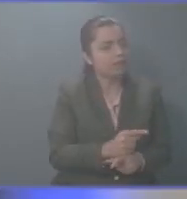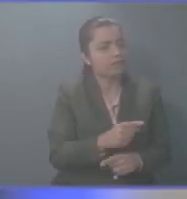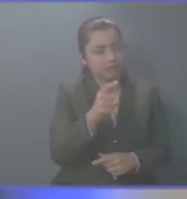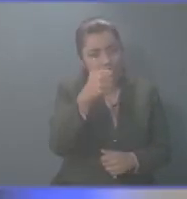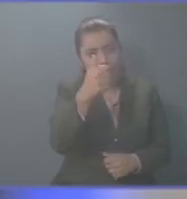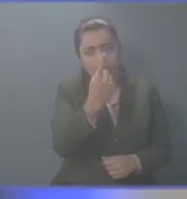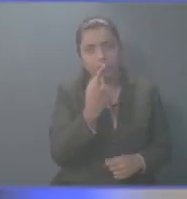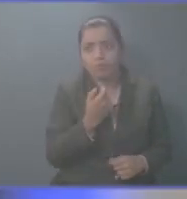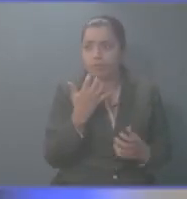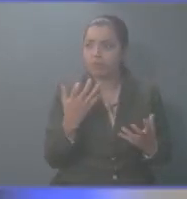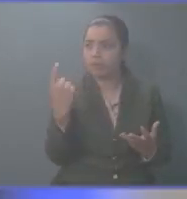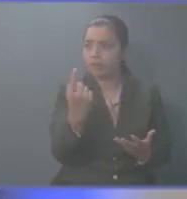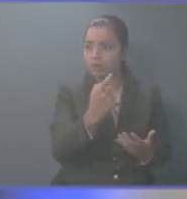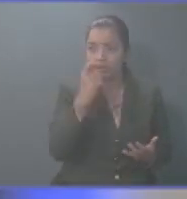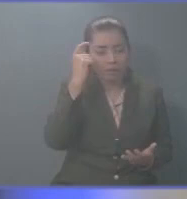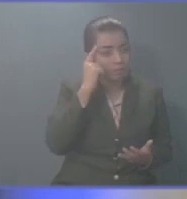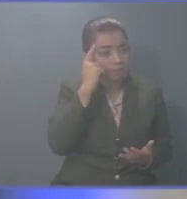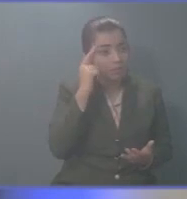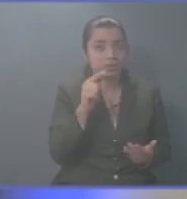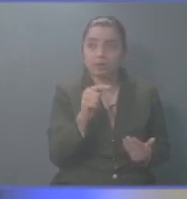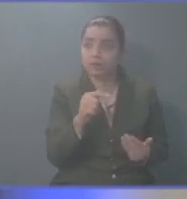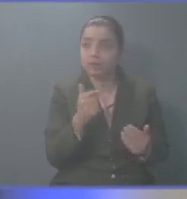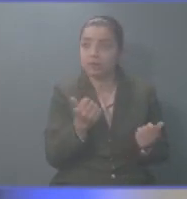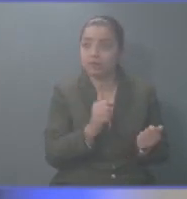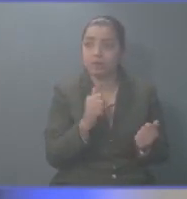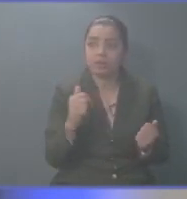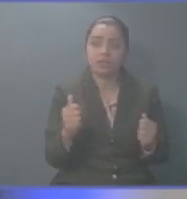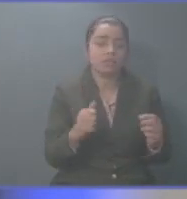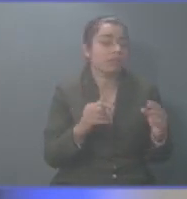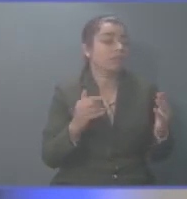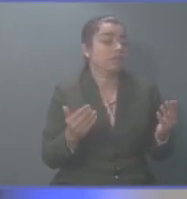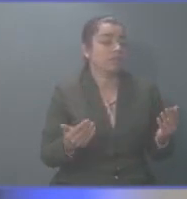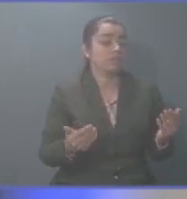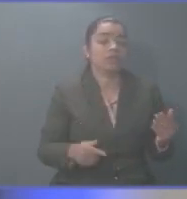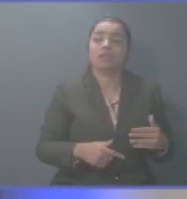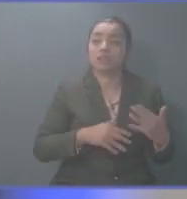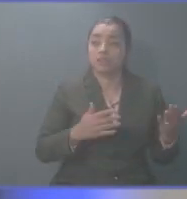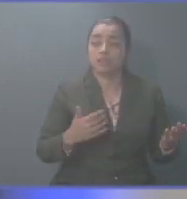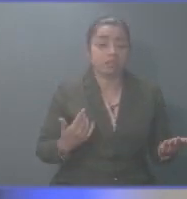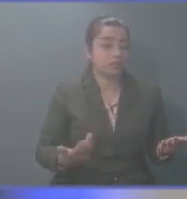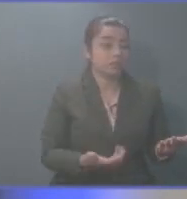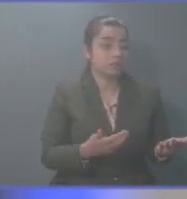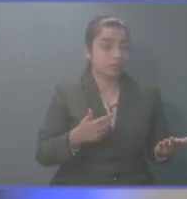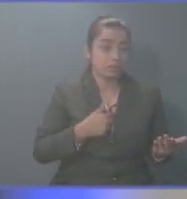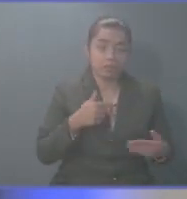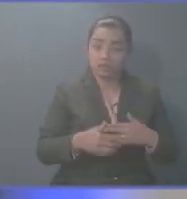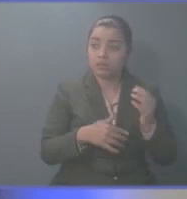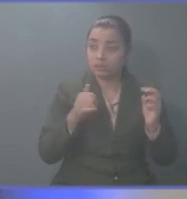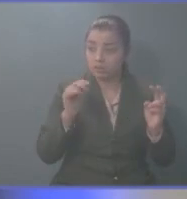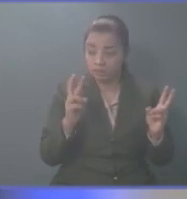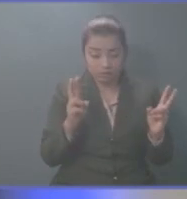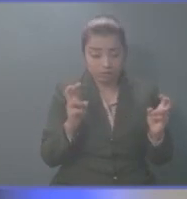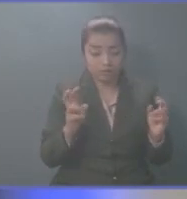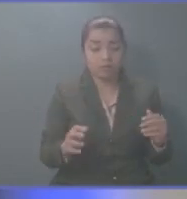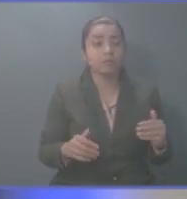preguntas, porque hay muchas personas que consideran, los detractores, consideran que nosotros hicimos este tema de la